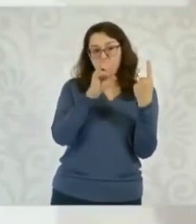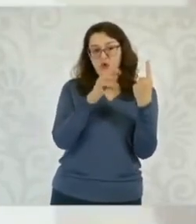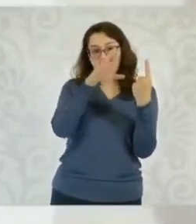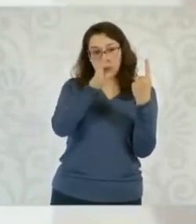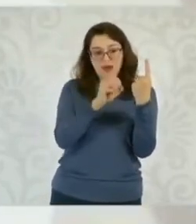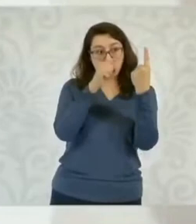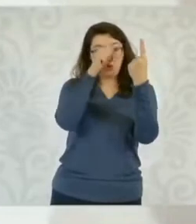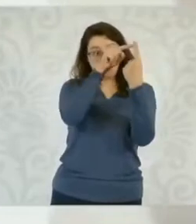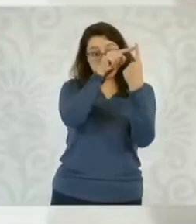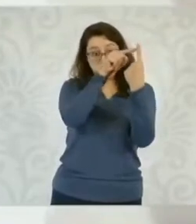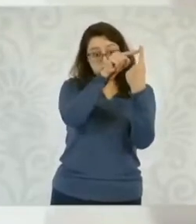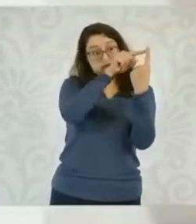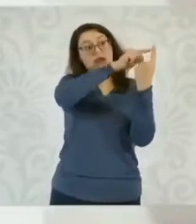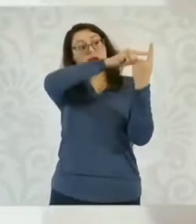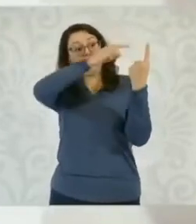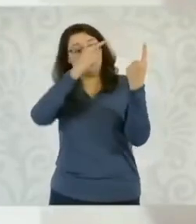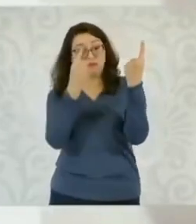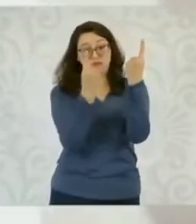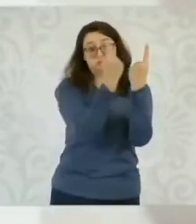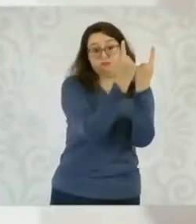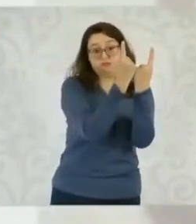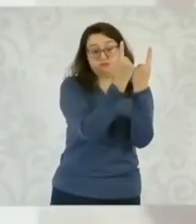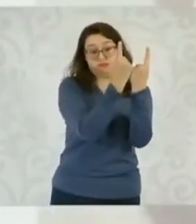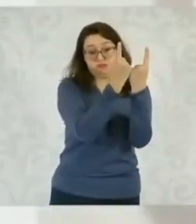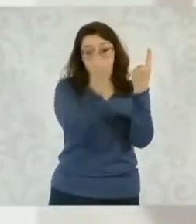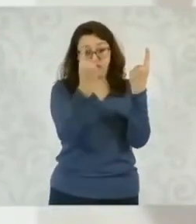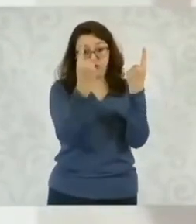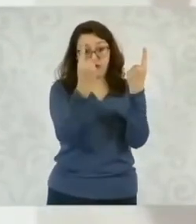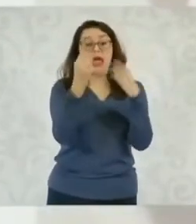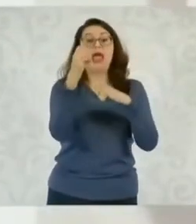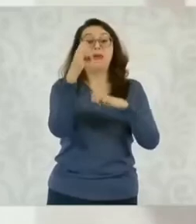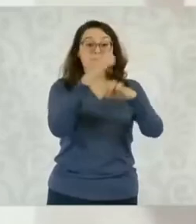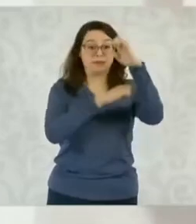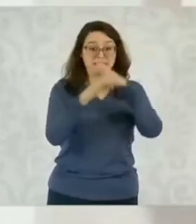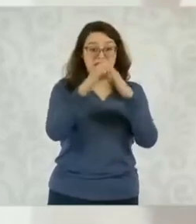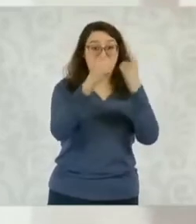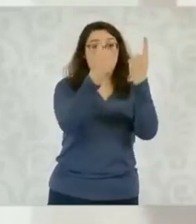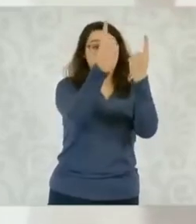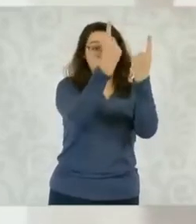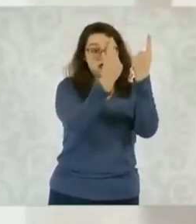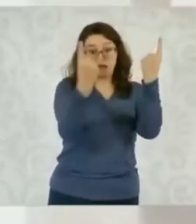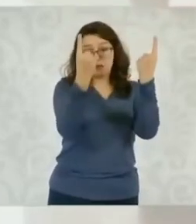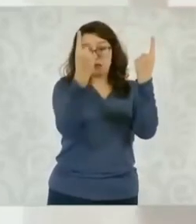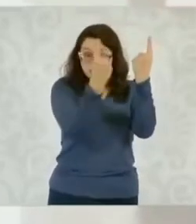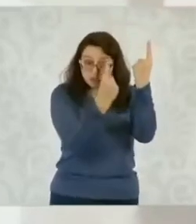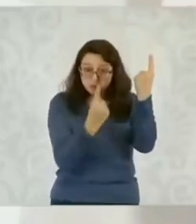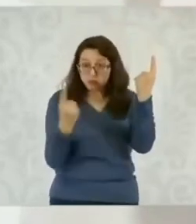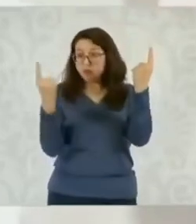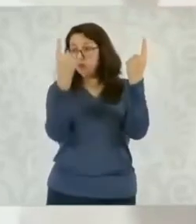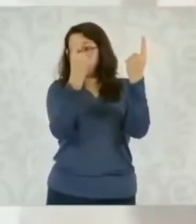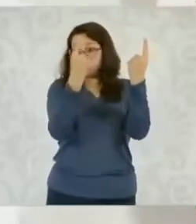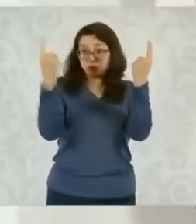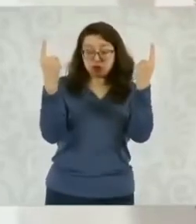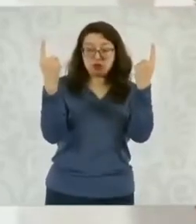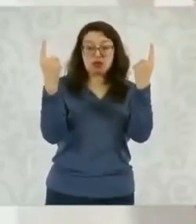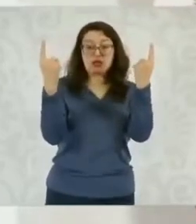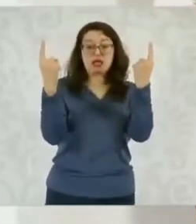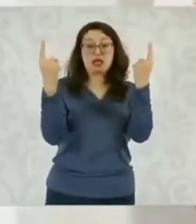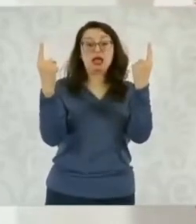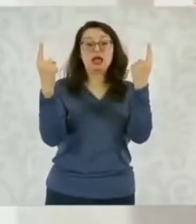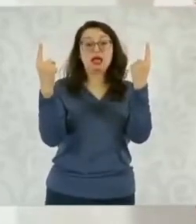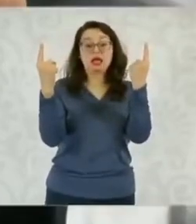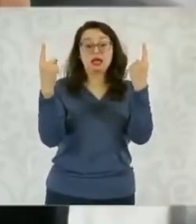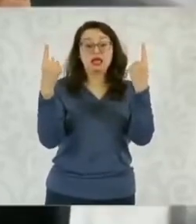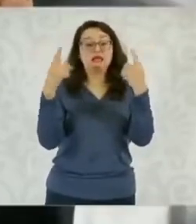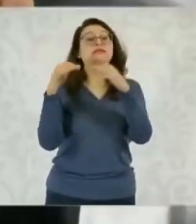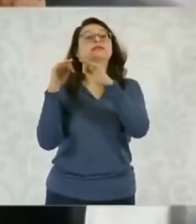dirección general en el mismo nivel de los empresarios y tiene otra dirección general en el mismo nivel de